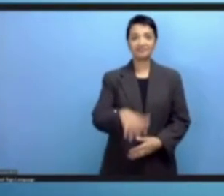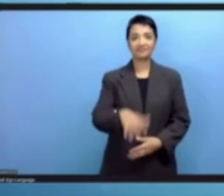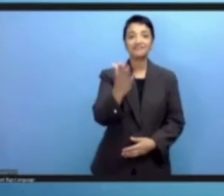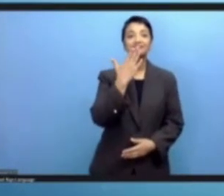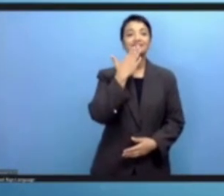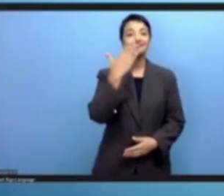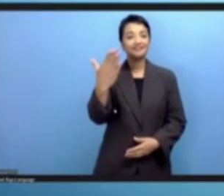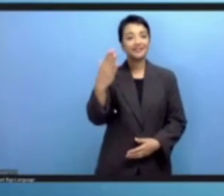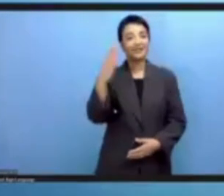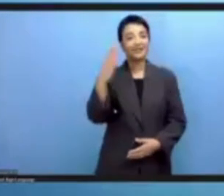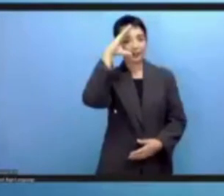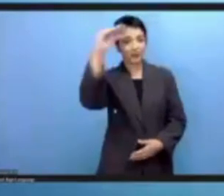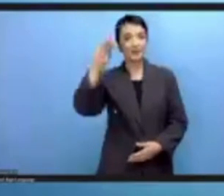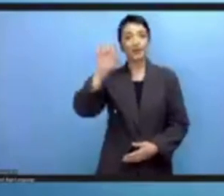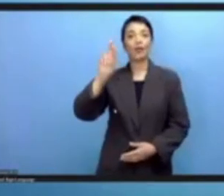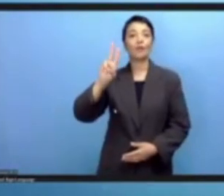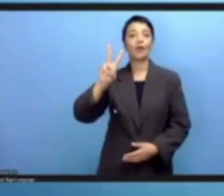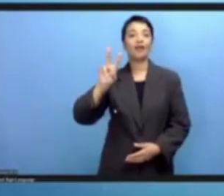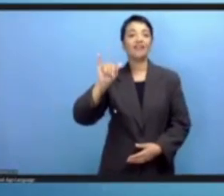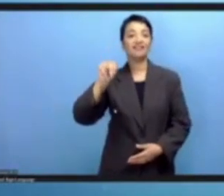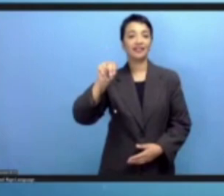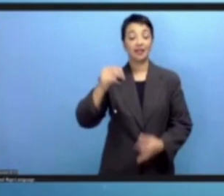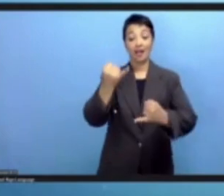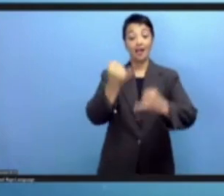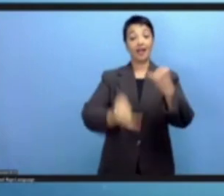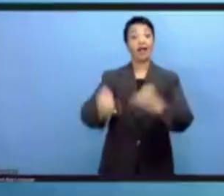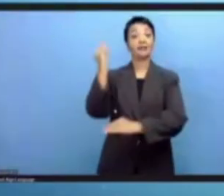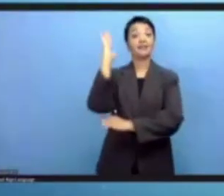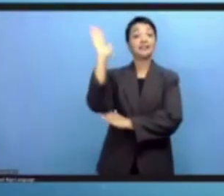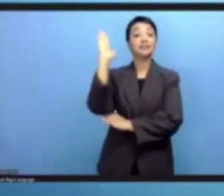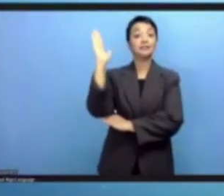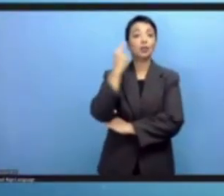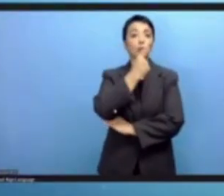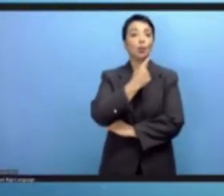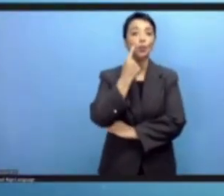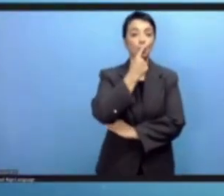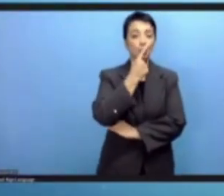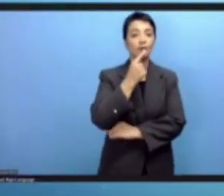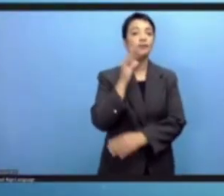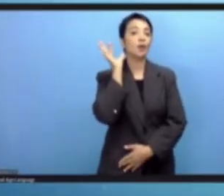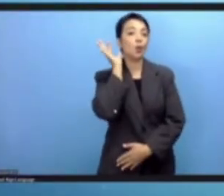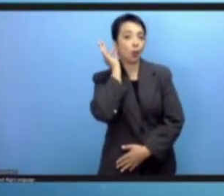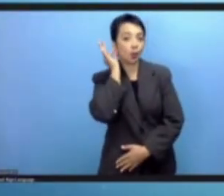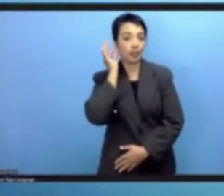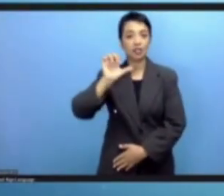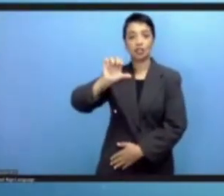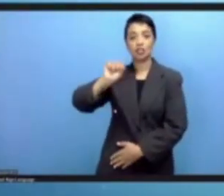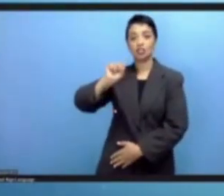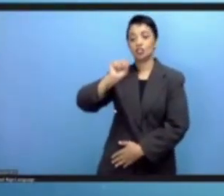habla del modelador Muchas gracias señor Marvel y finalmente